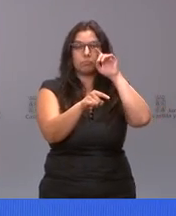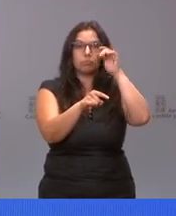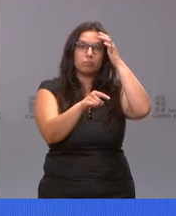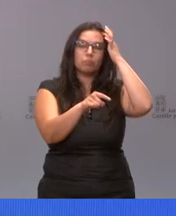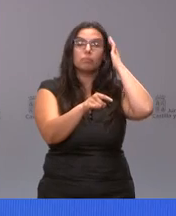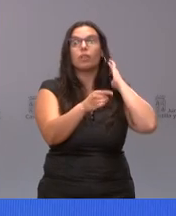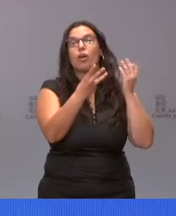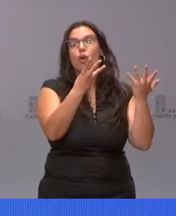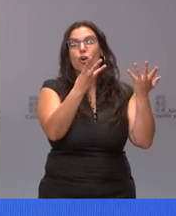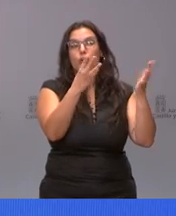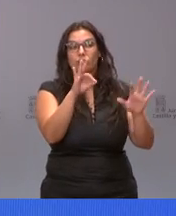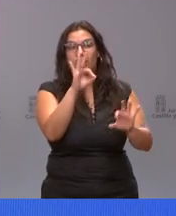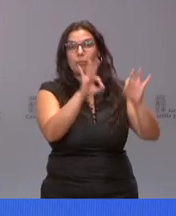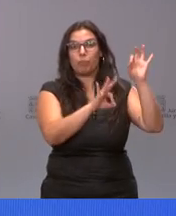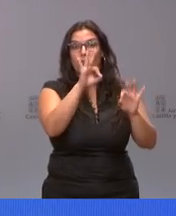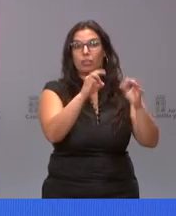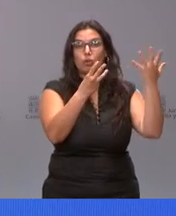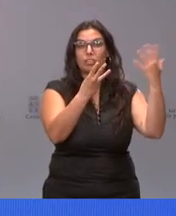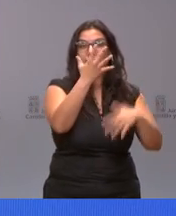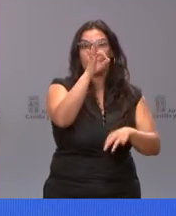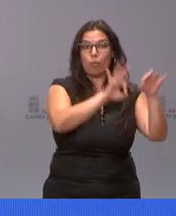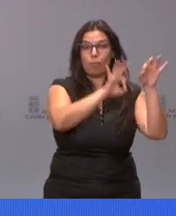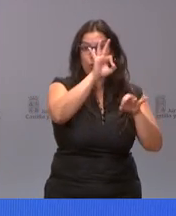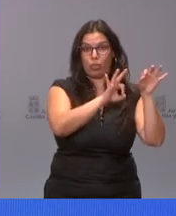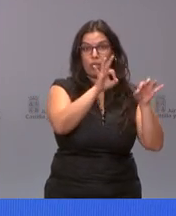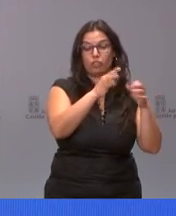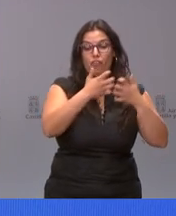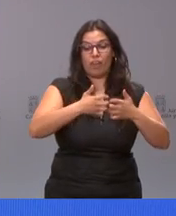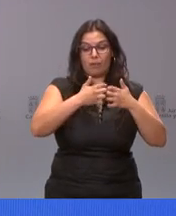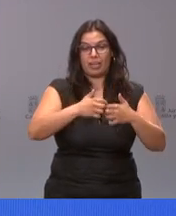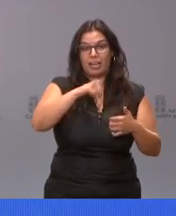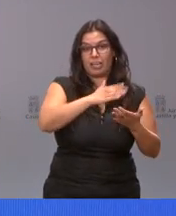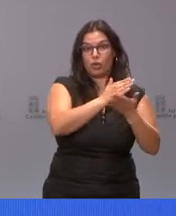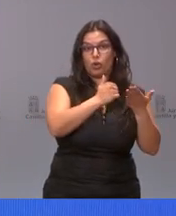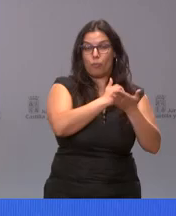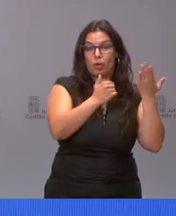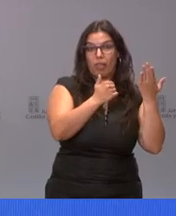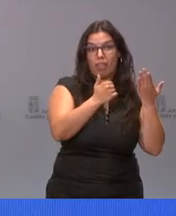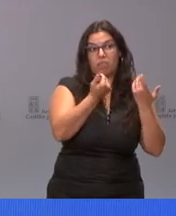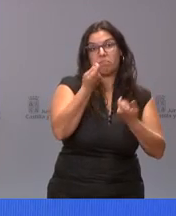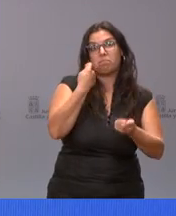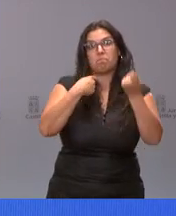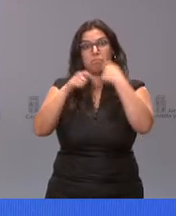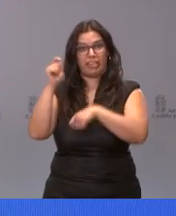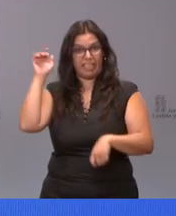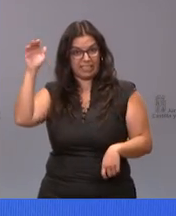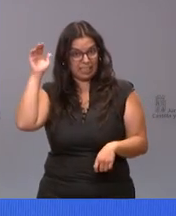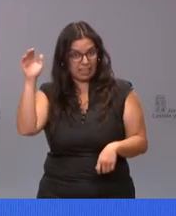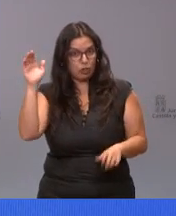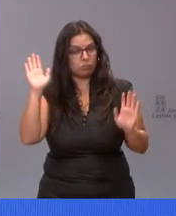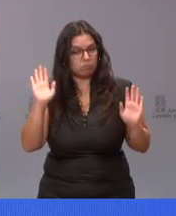del 80 al 85% de los vehículos que se fabrican en nuestra comunidad autónoma son destinados a la